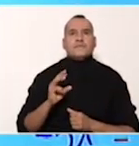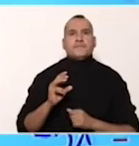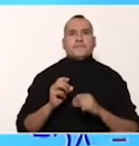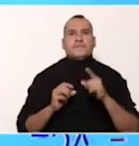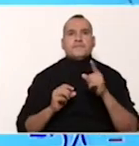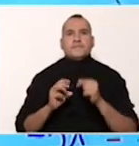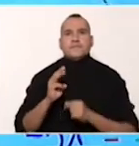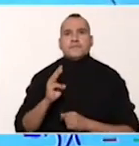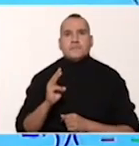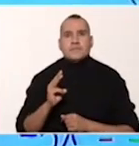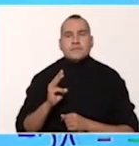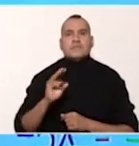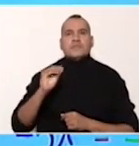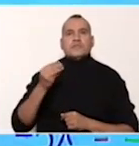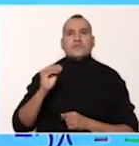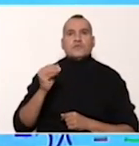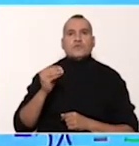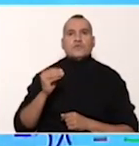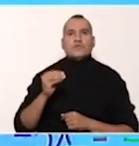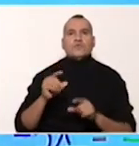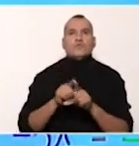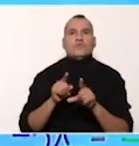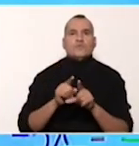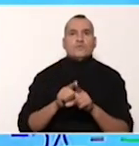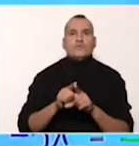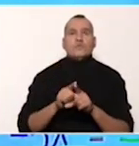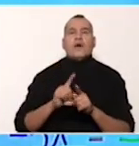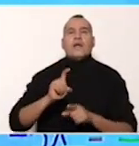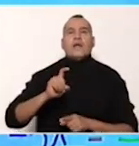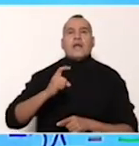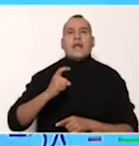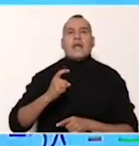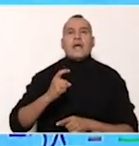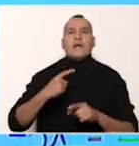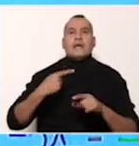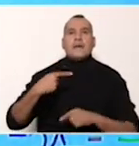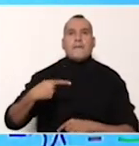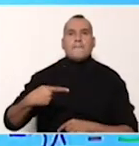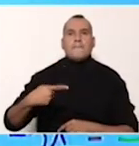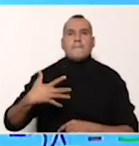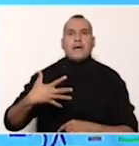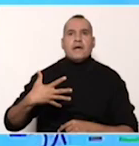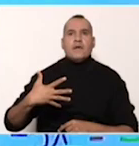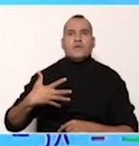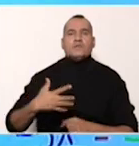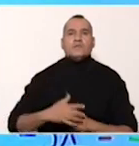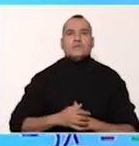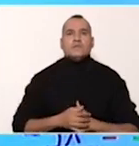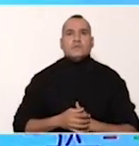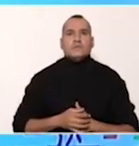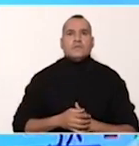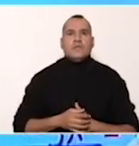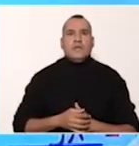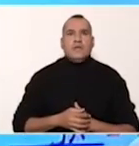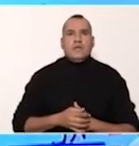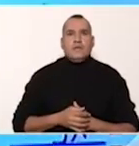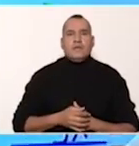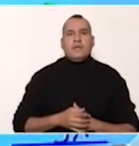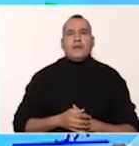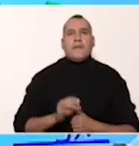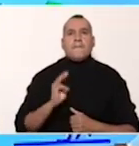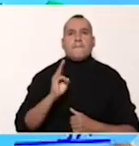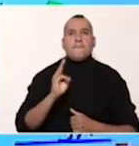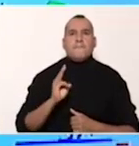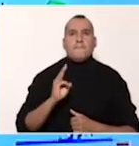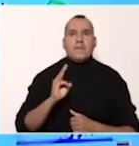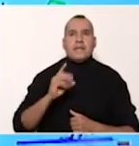25, y se da Q de X igual X menos 5. Se desea o se pide que